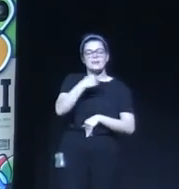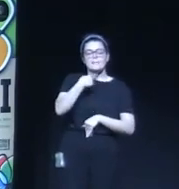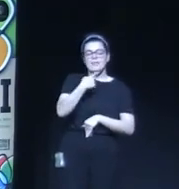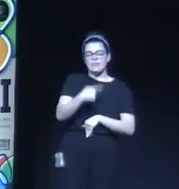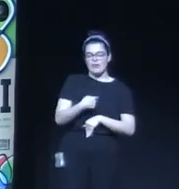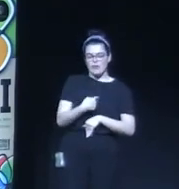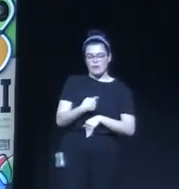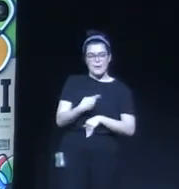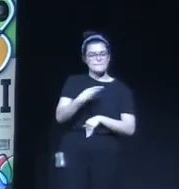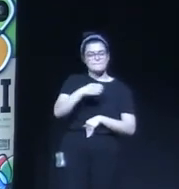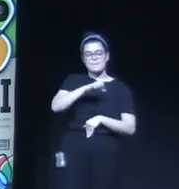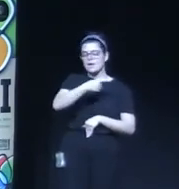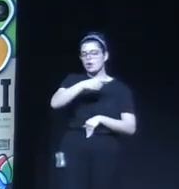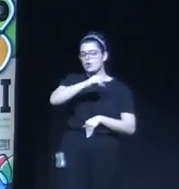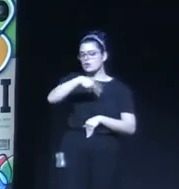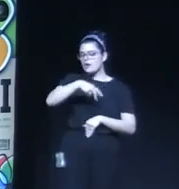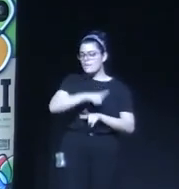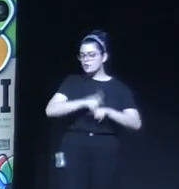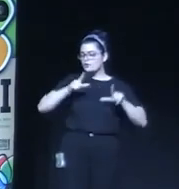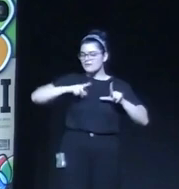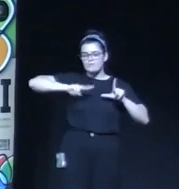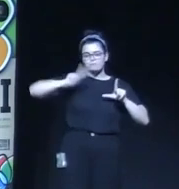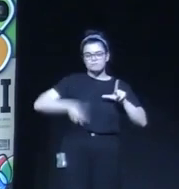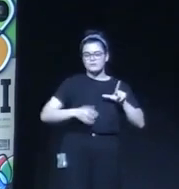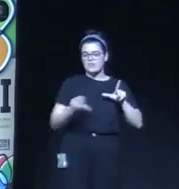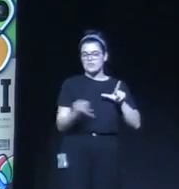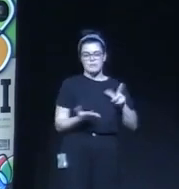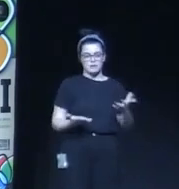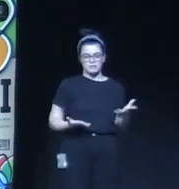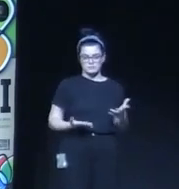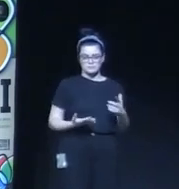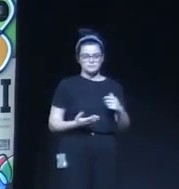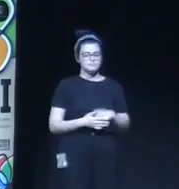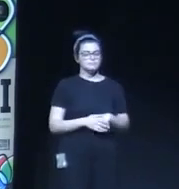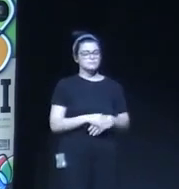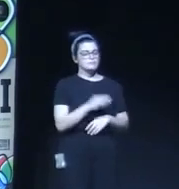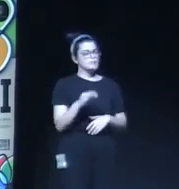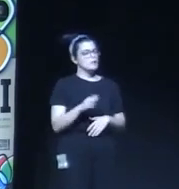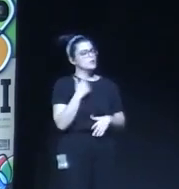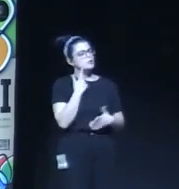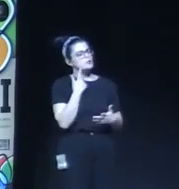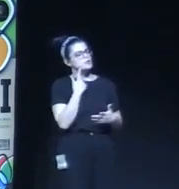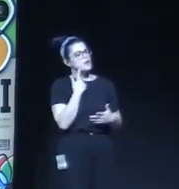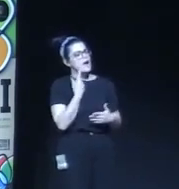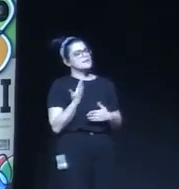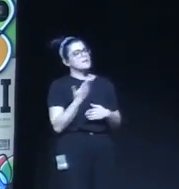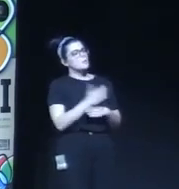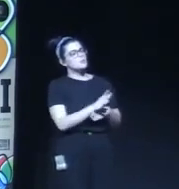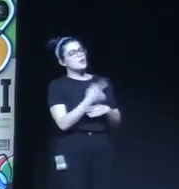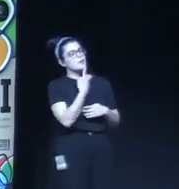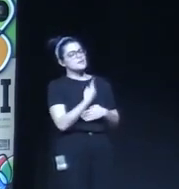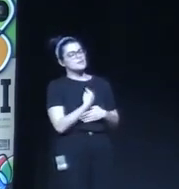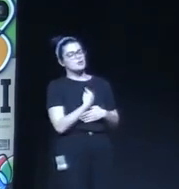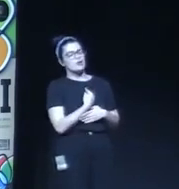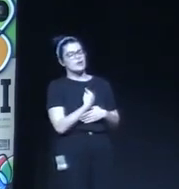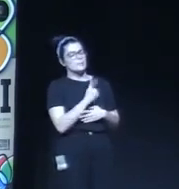Begoña. A ti te lo propone y tú me has dicho que al principio dijiste, pues no me parece muy buena